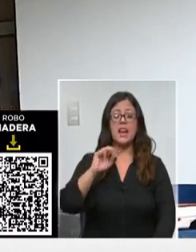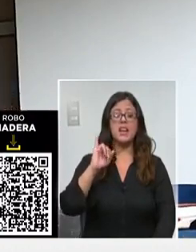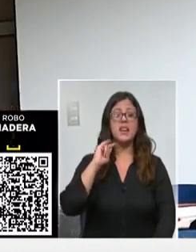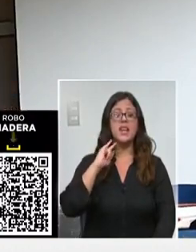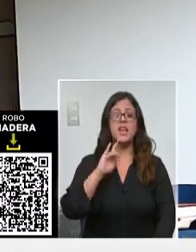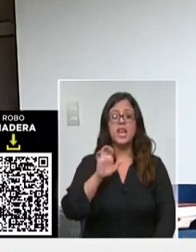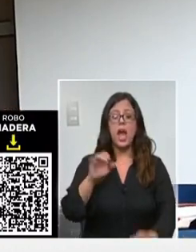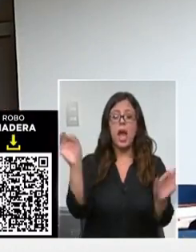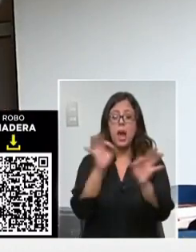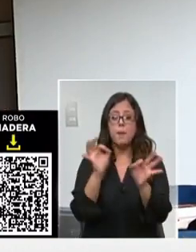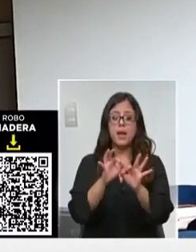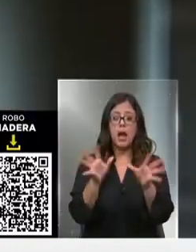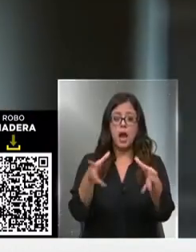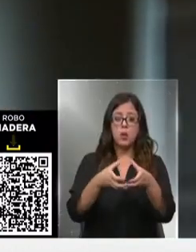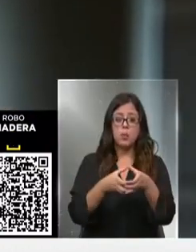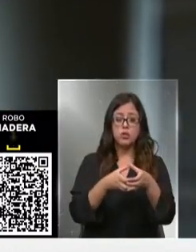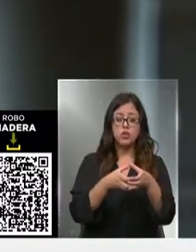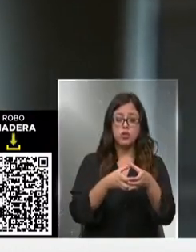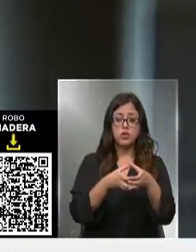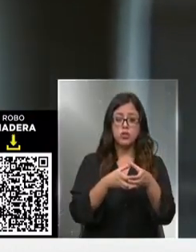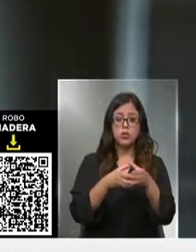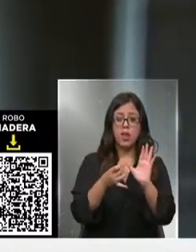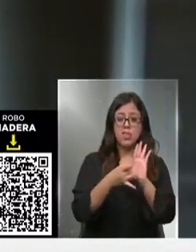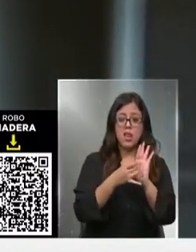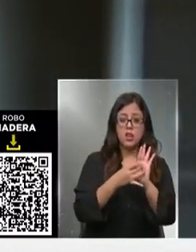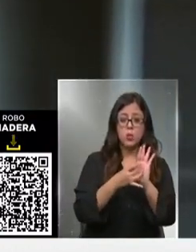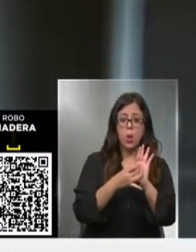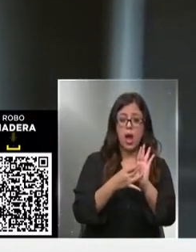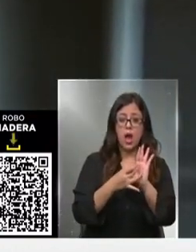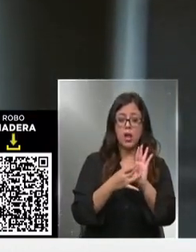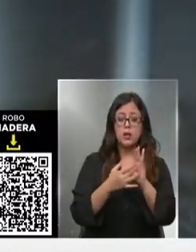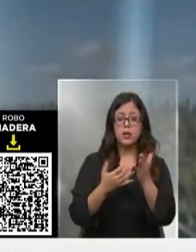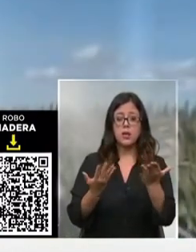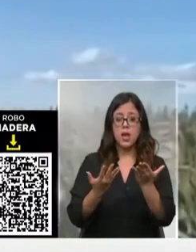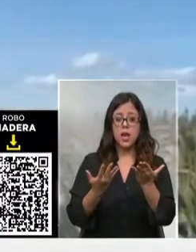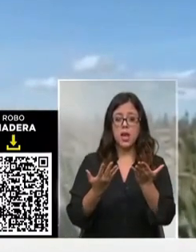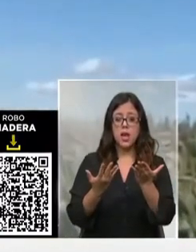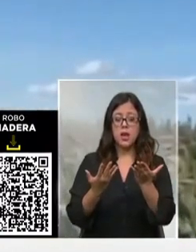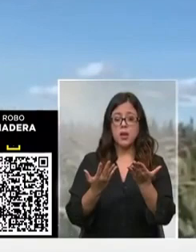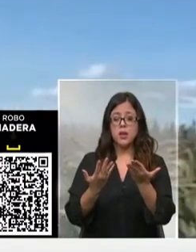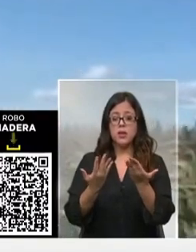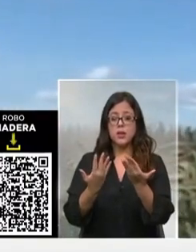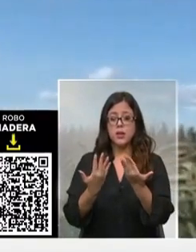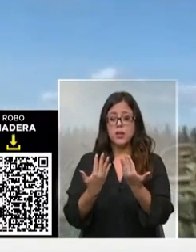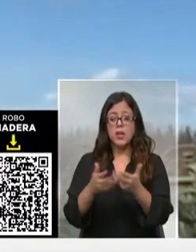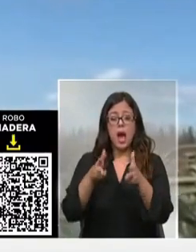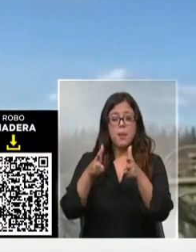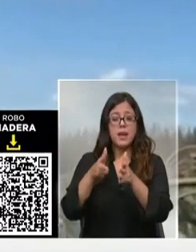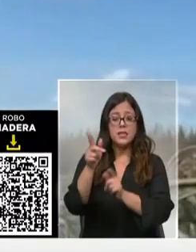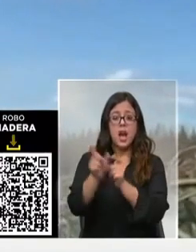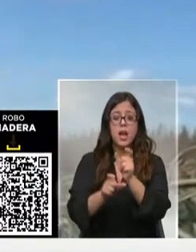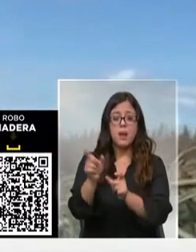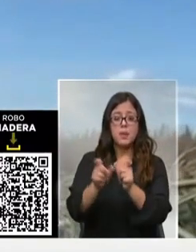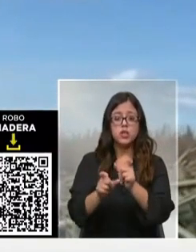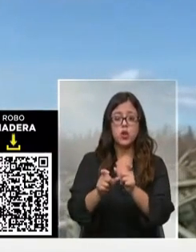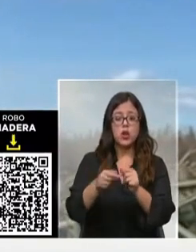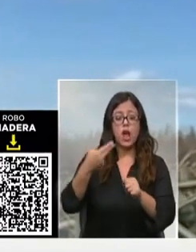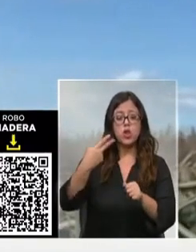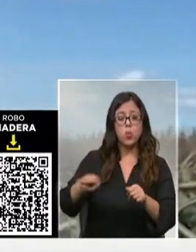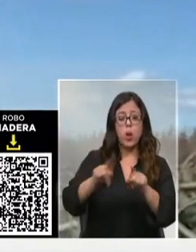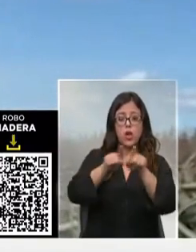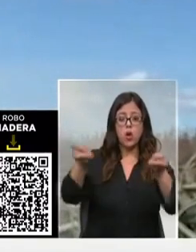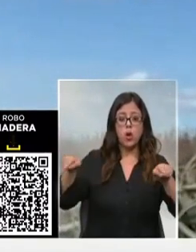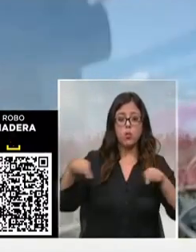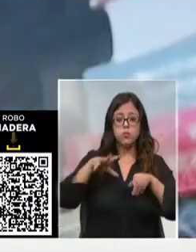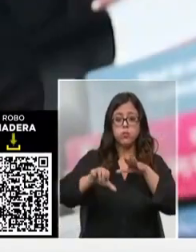explica que la asociación delictual habría extorsionado a los dueños de los terrenos que se tomaban para que